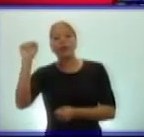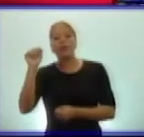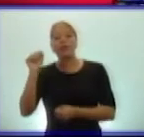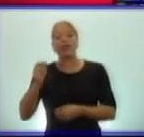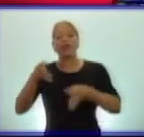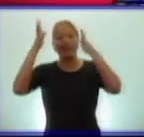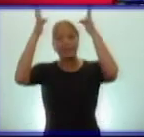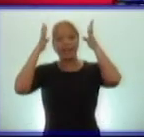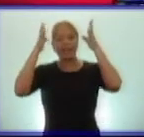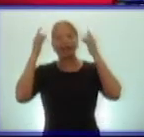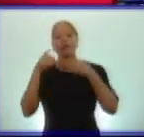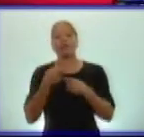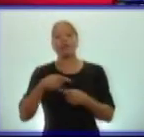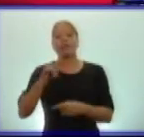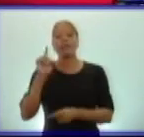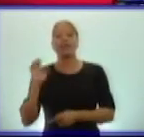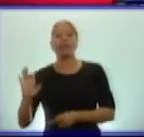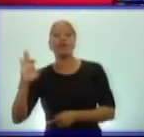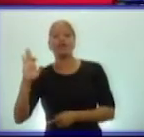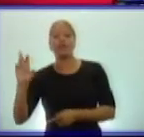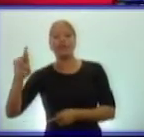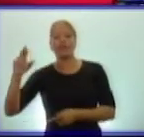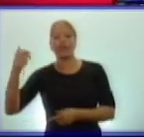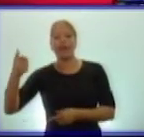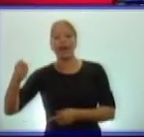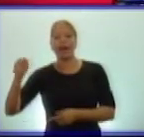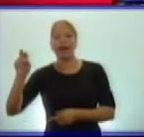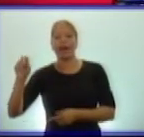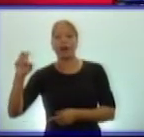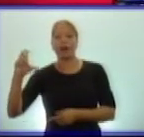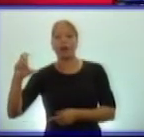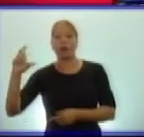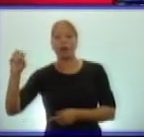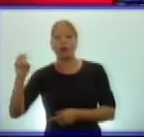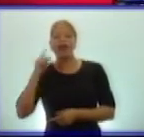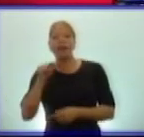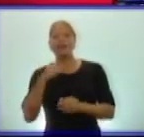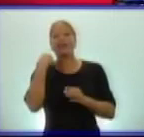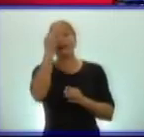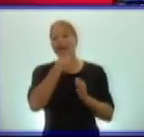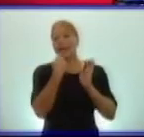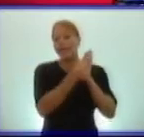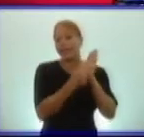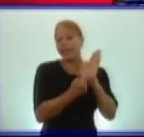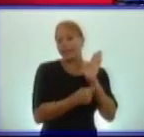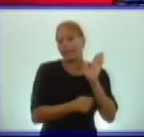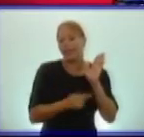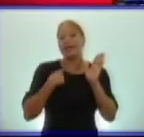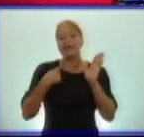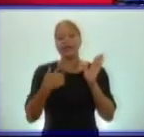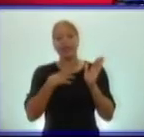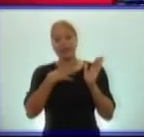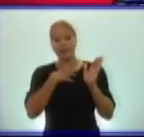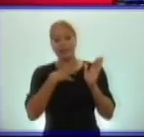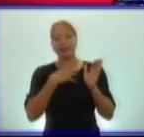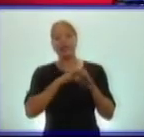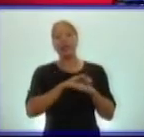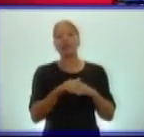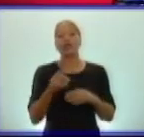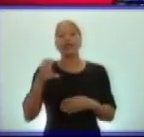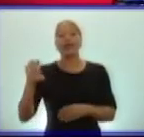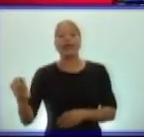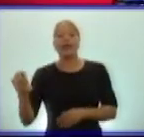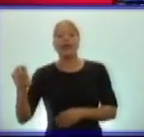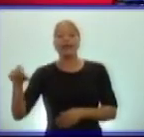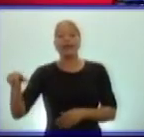que vamos a dedicar entonces el encuentro de hoy. Por tanto, esas son características que ustedes recordarán que caracterizaban a los germanos antes